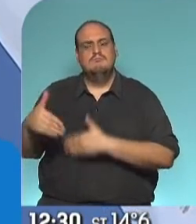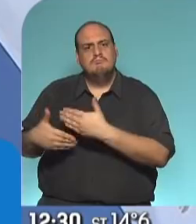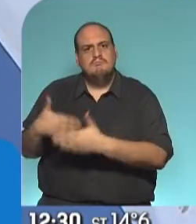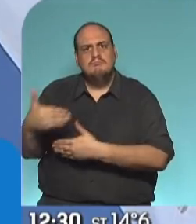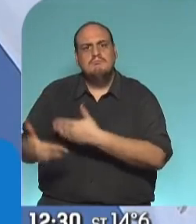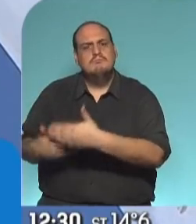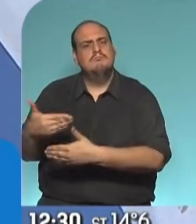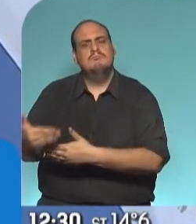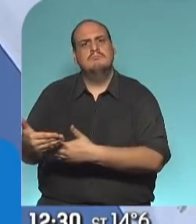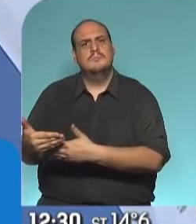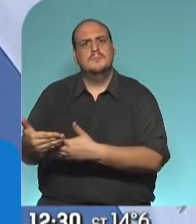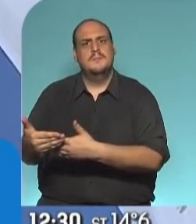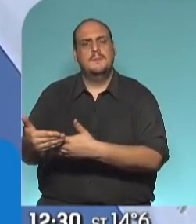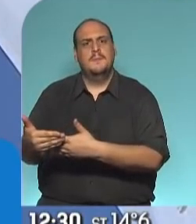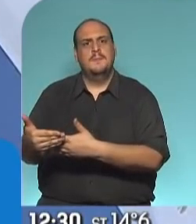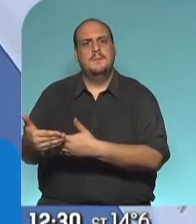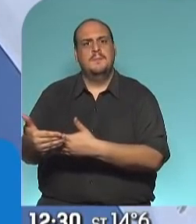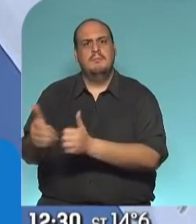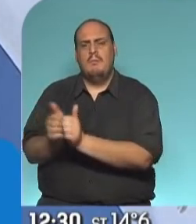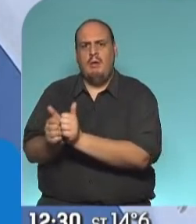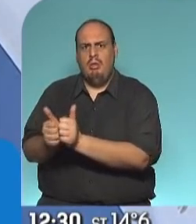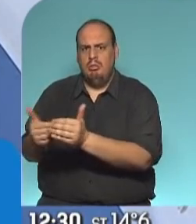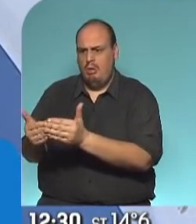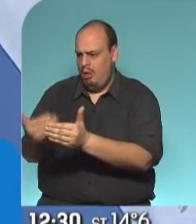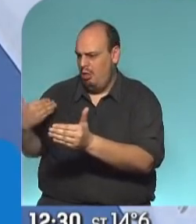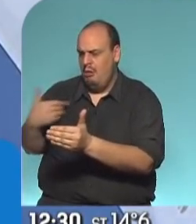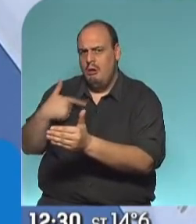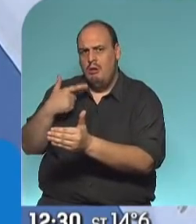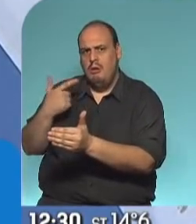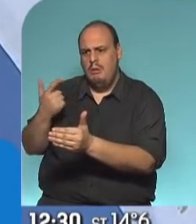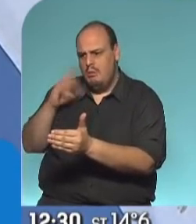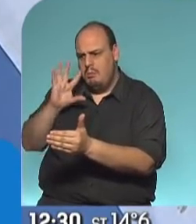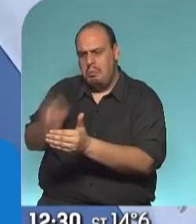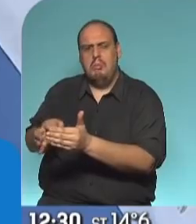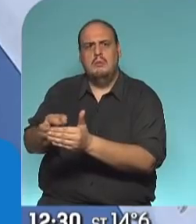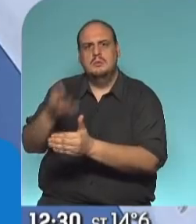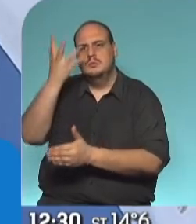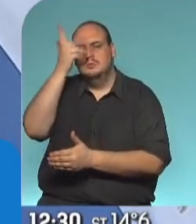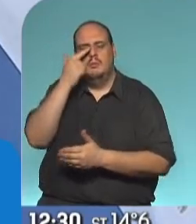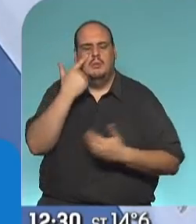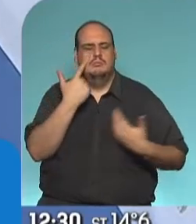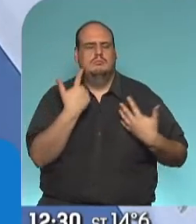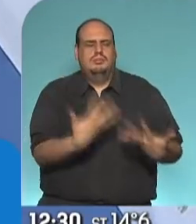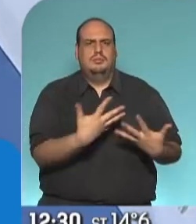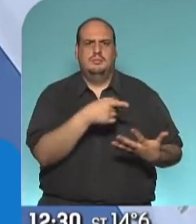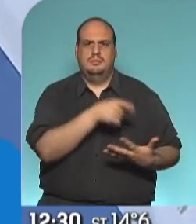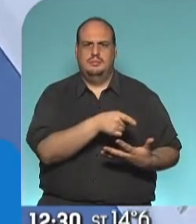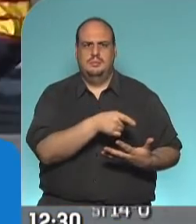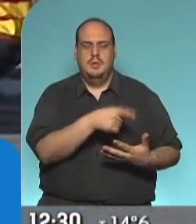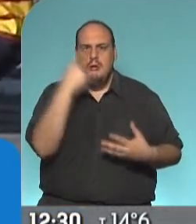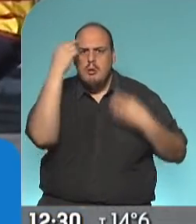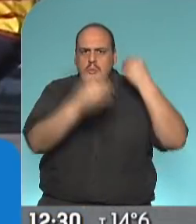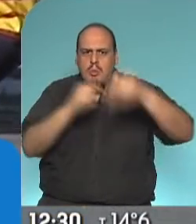Y de allí en adelante, la historia nos muestra un San Martín inmenso, preocupado por la